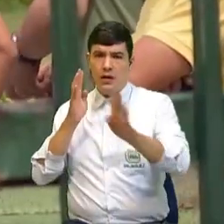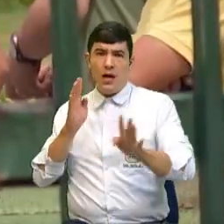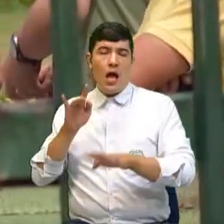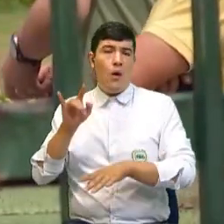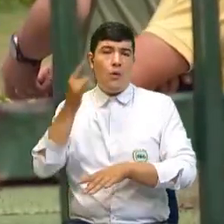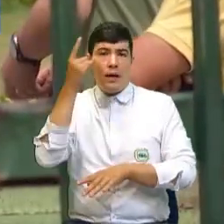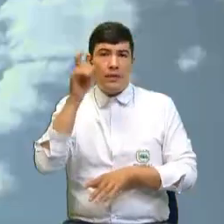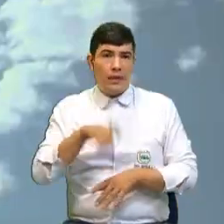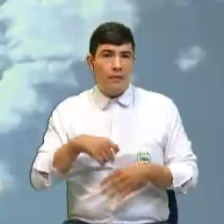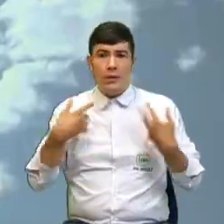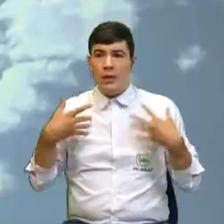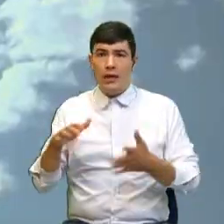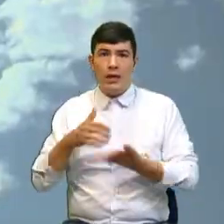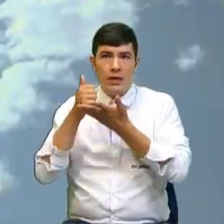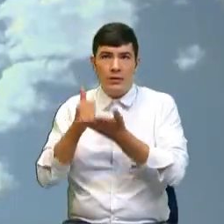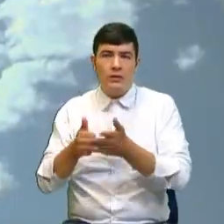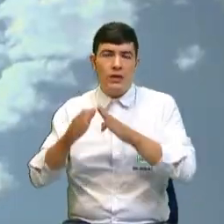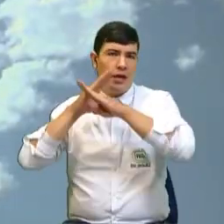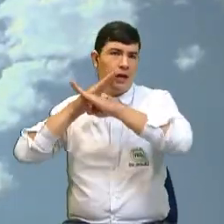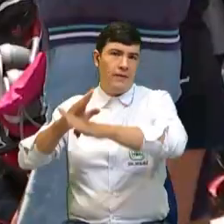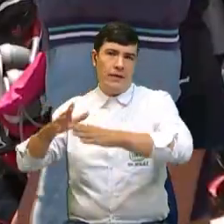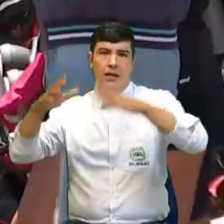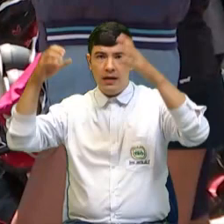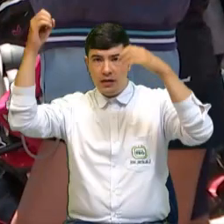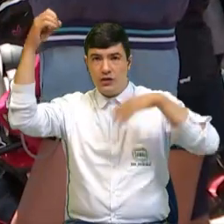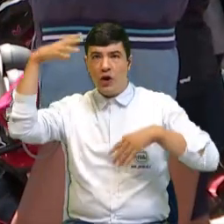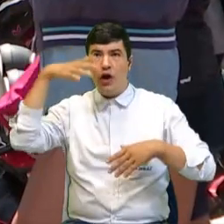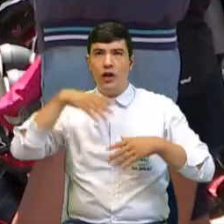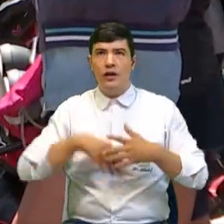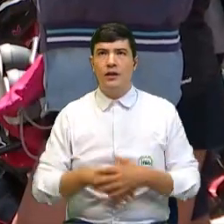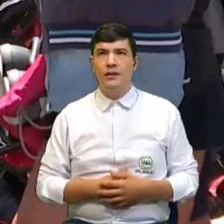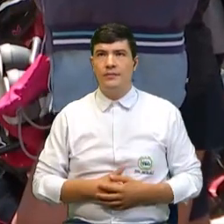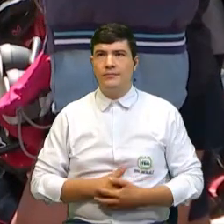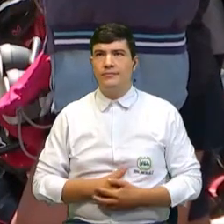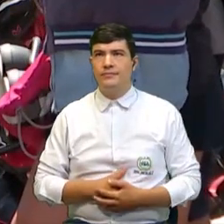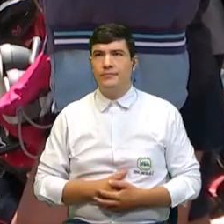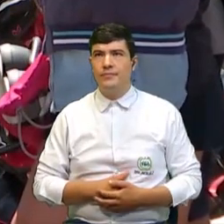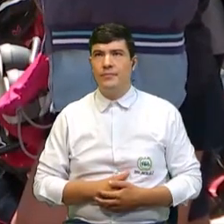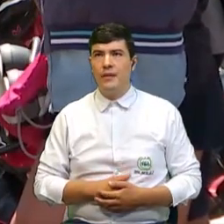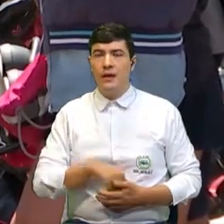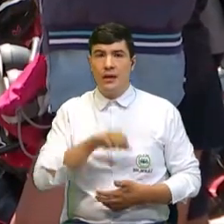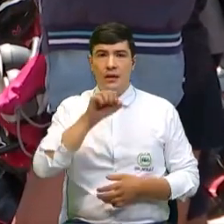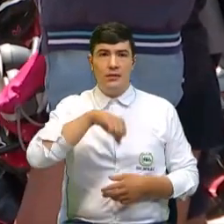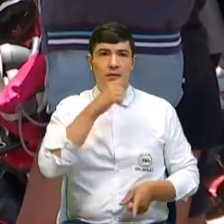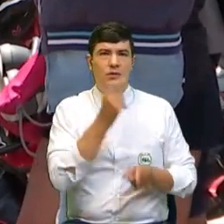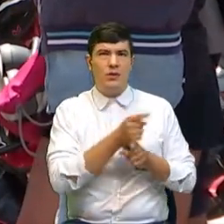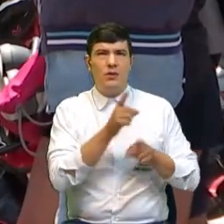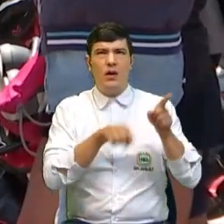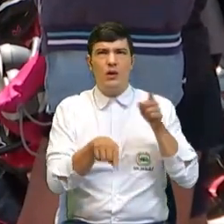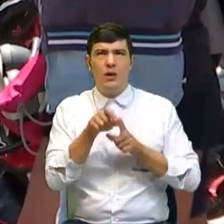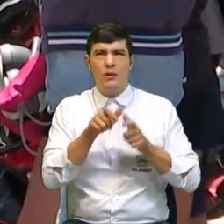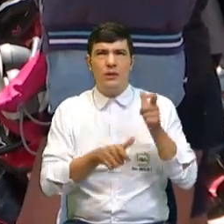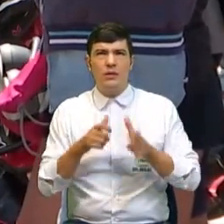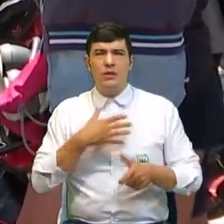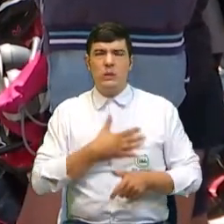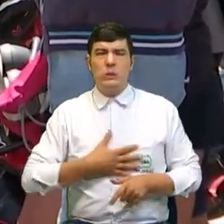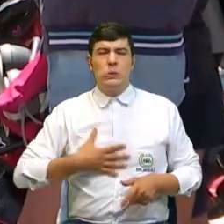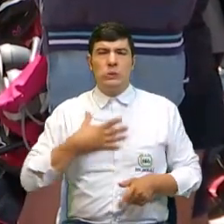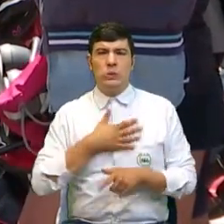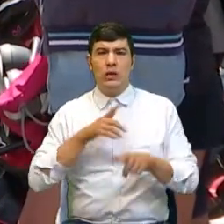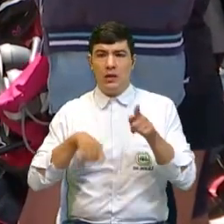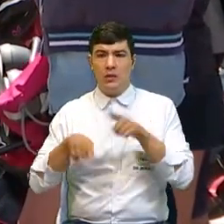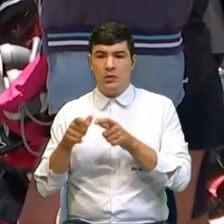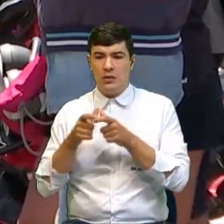recurrir a cualquier ayuda para evitar la inclemencia del sol pues sin duda inconformidad en la gente porque la boletería gran